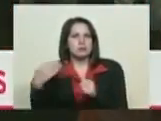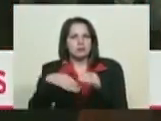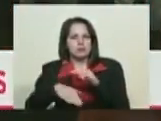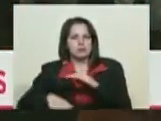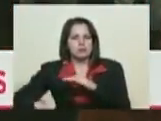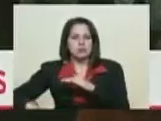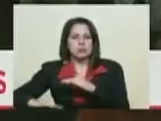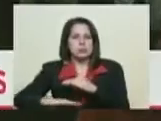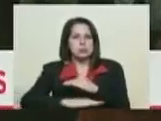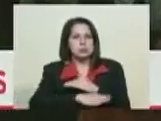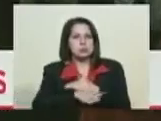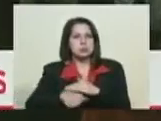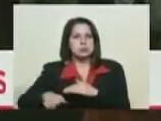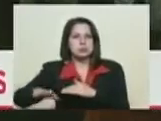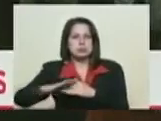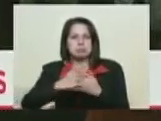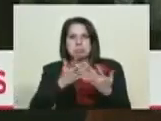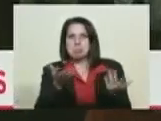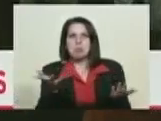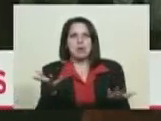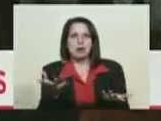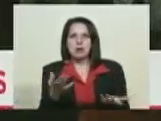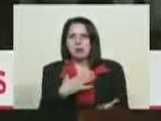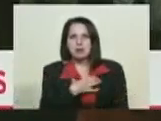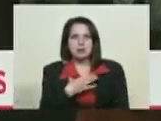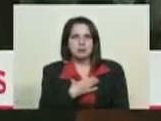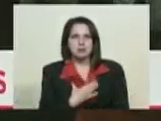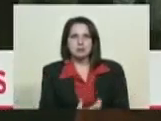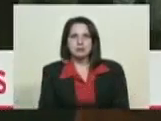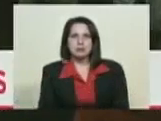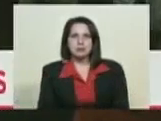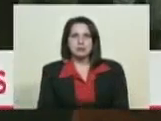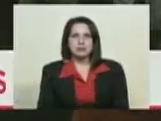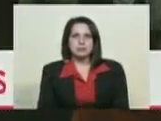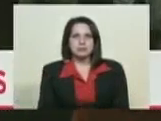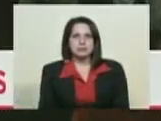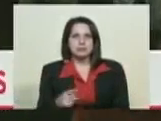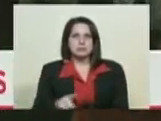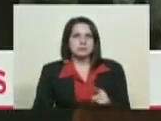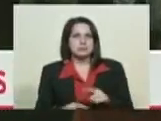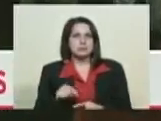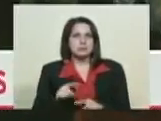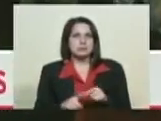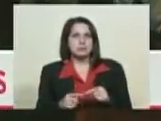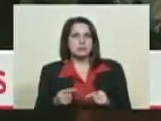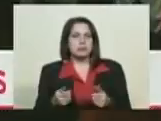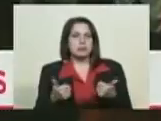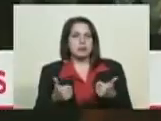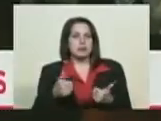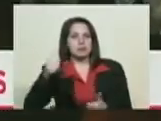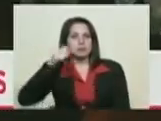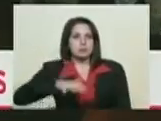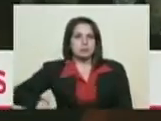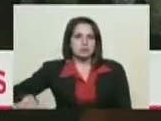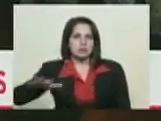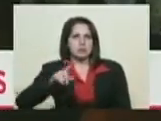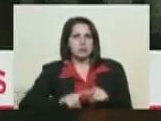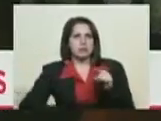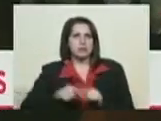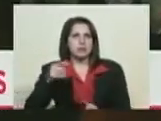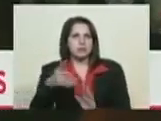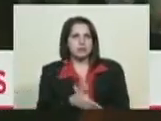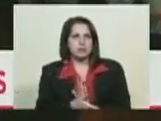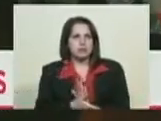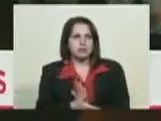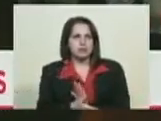sumergirse, pero no pudieron. Nadie puede cuando un pueblo está unido y está consciente